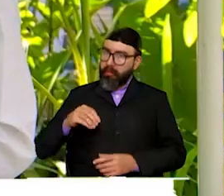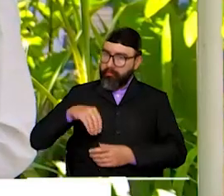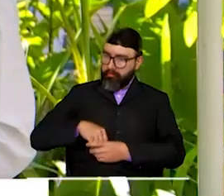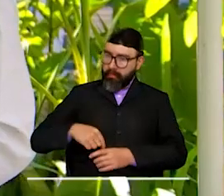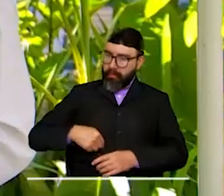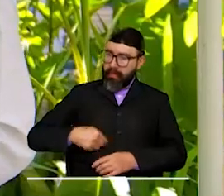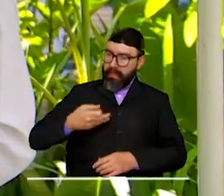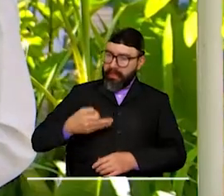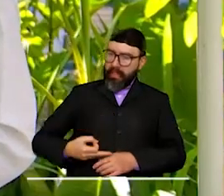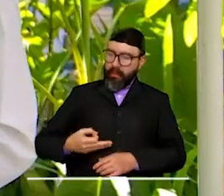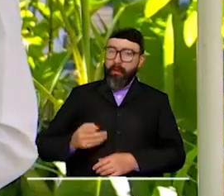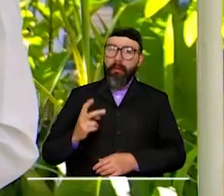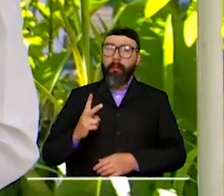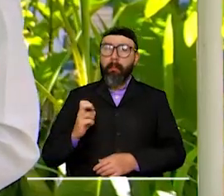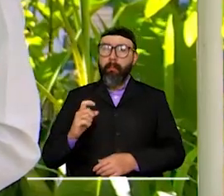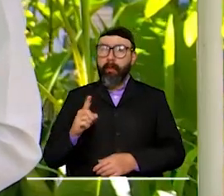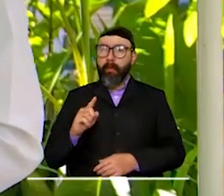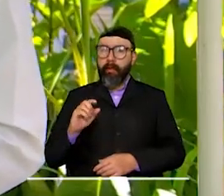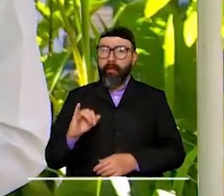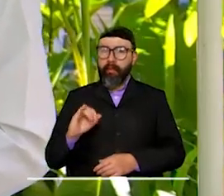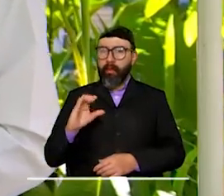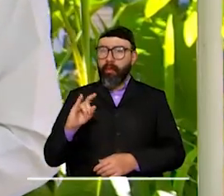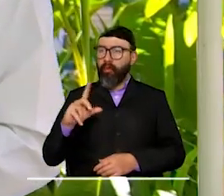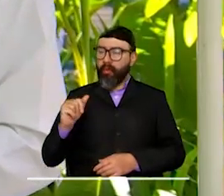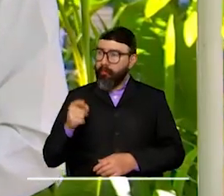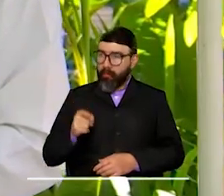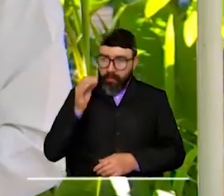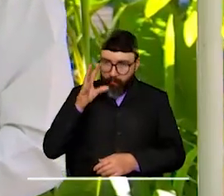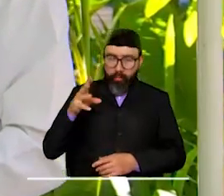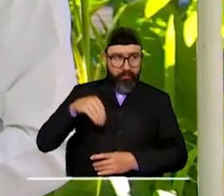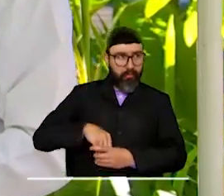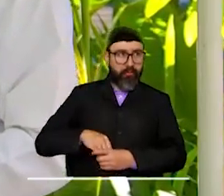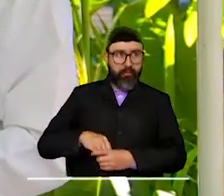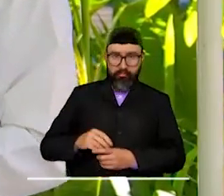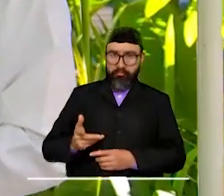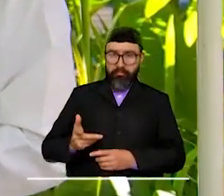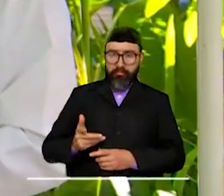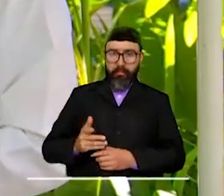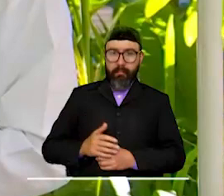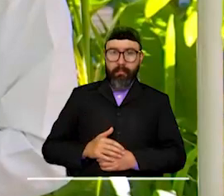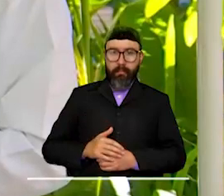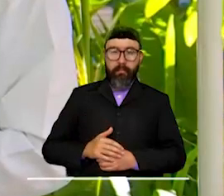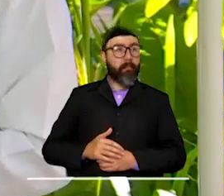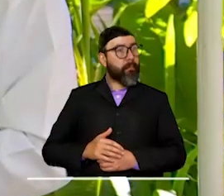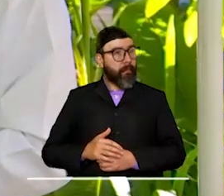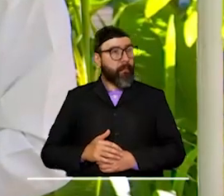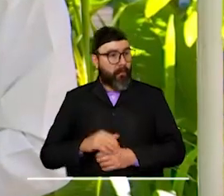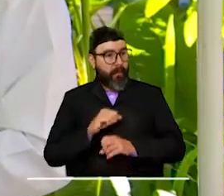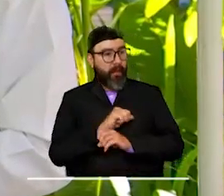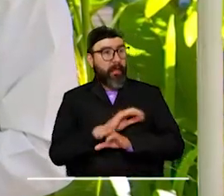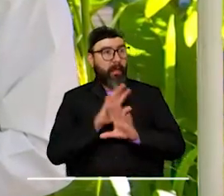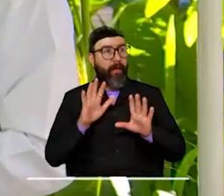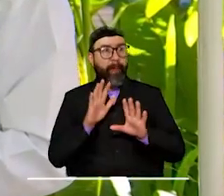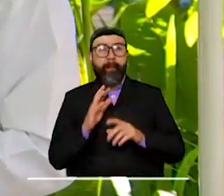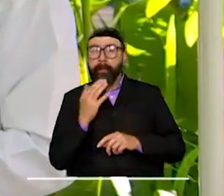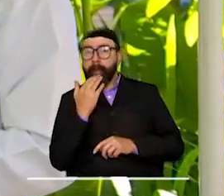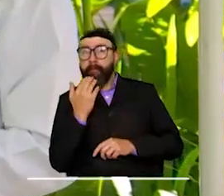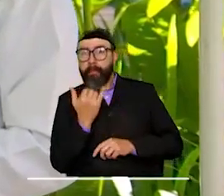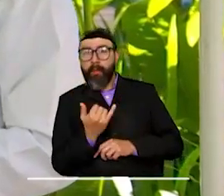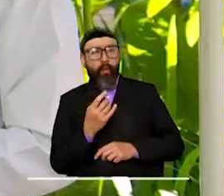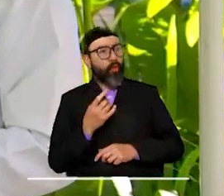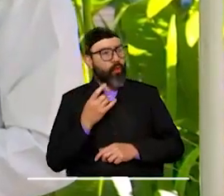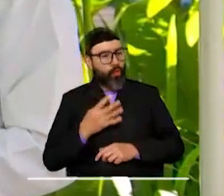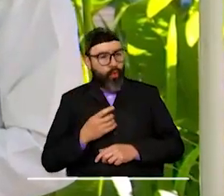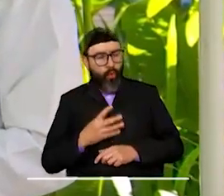vesícula, una patología en la vesícula o en el hígado? Sí, claro. El dolor realmente abdominal